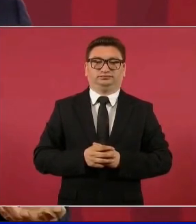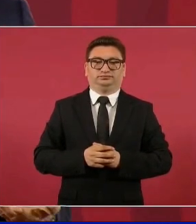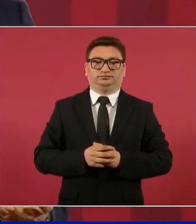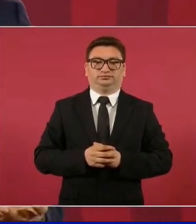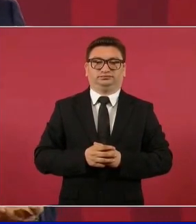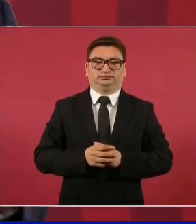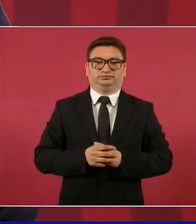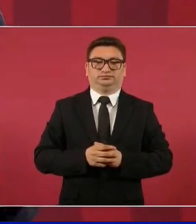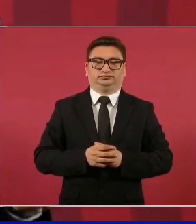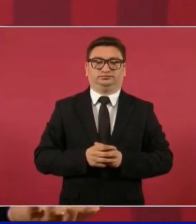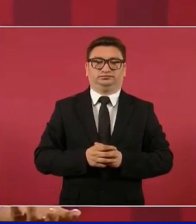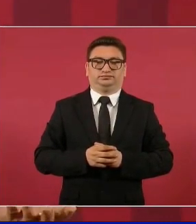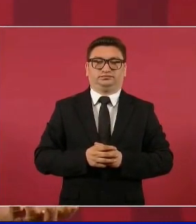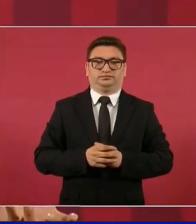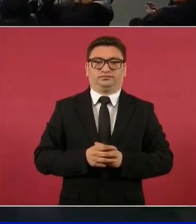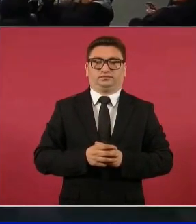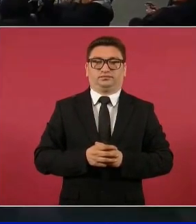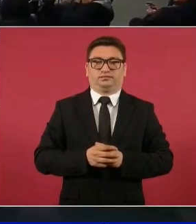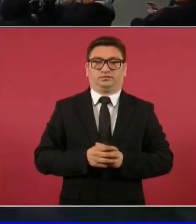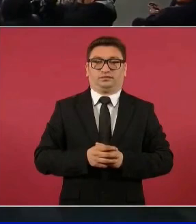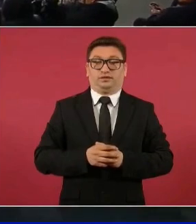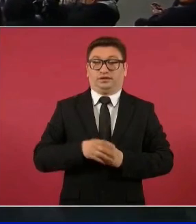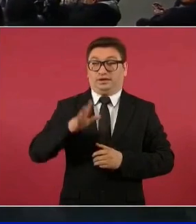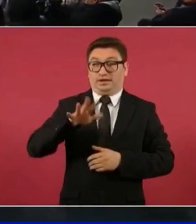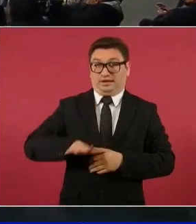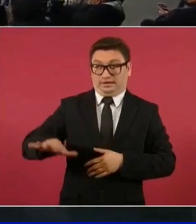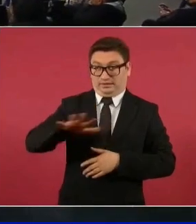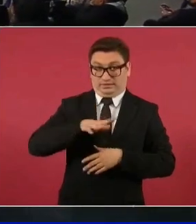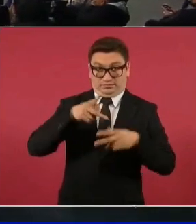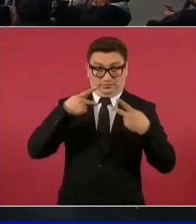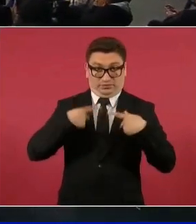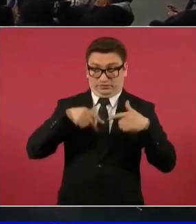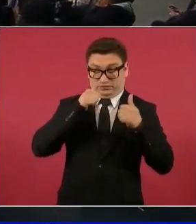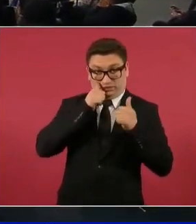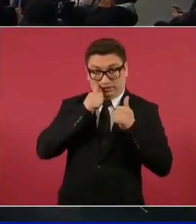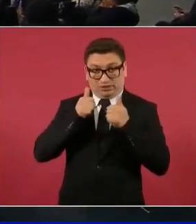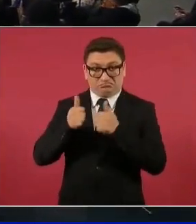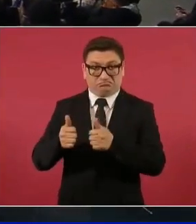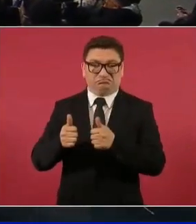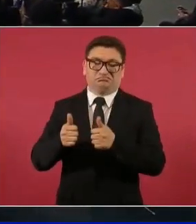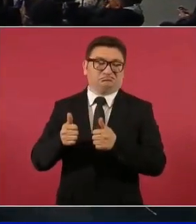Si no se atiende a la gente,